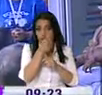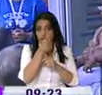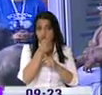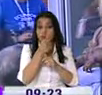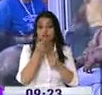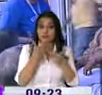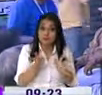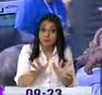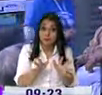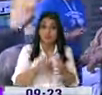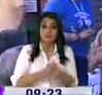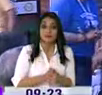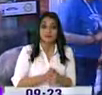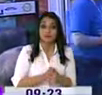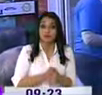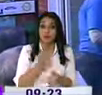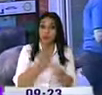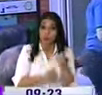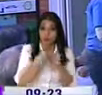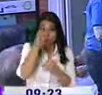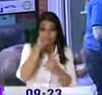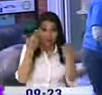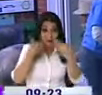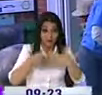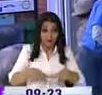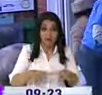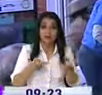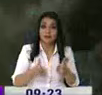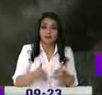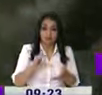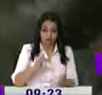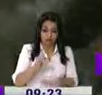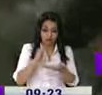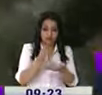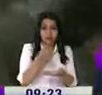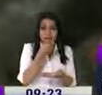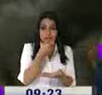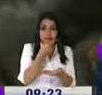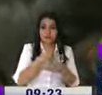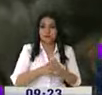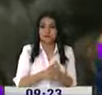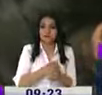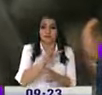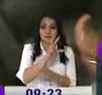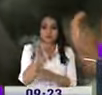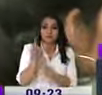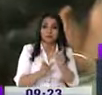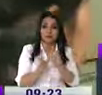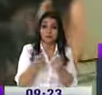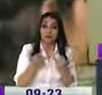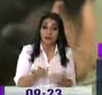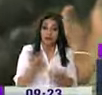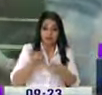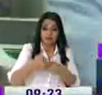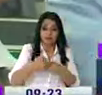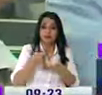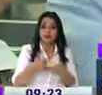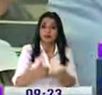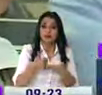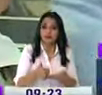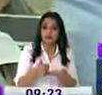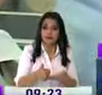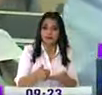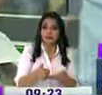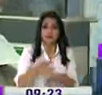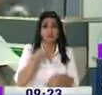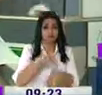y además después de las operaciones nosotros damos un kit. Son 300 personas las que se benefician de estas cirugías que son